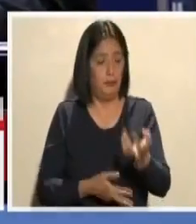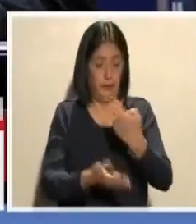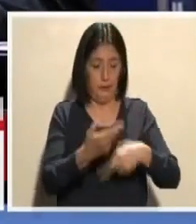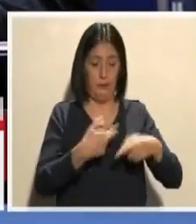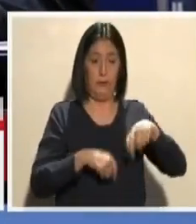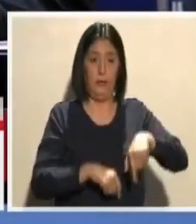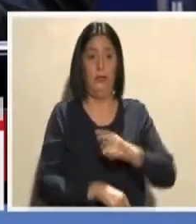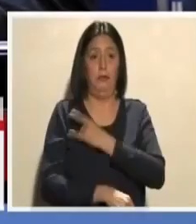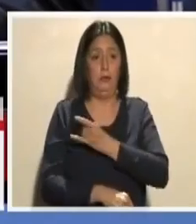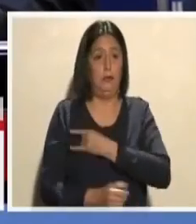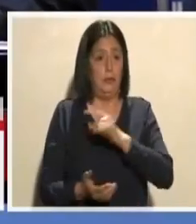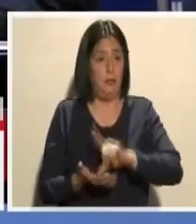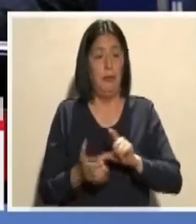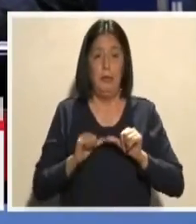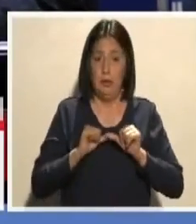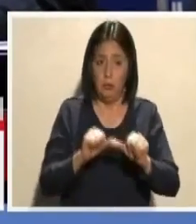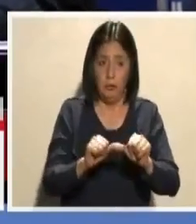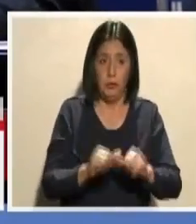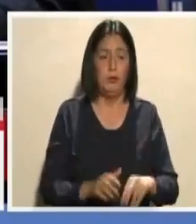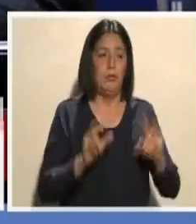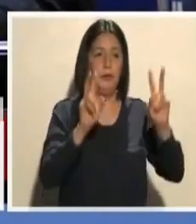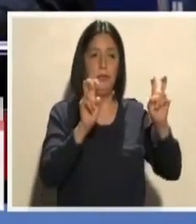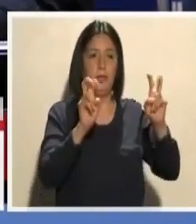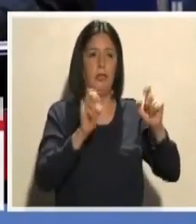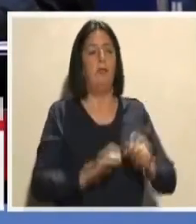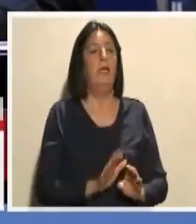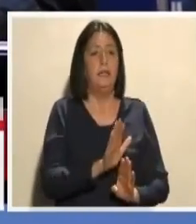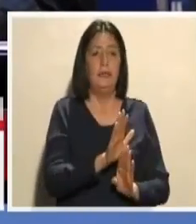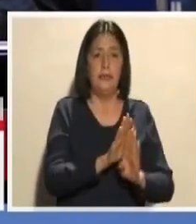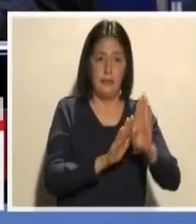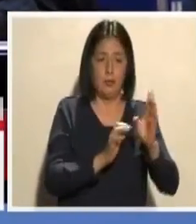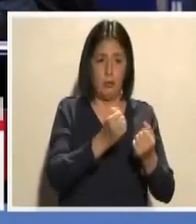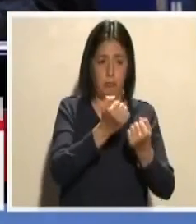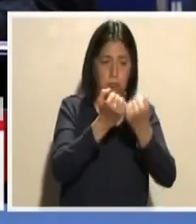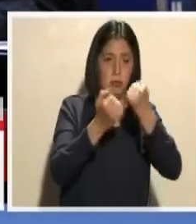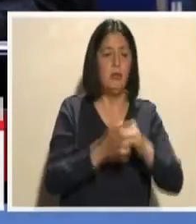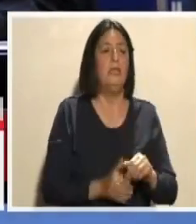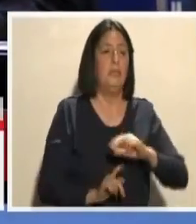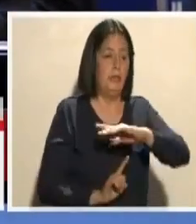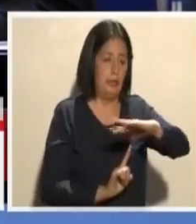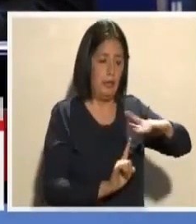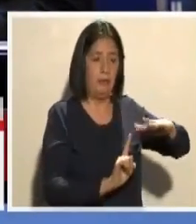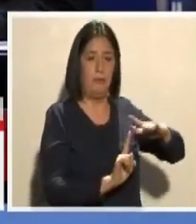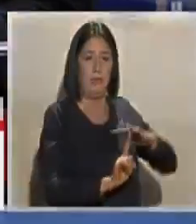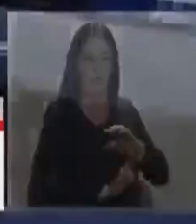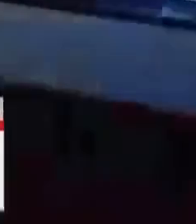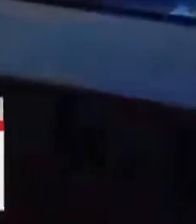para continuar con el bloque Desarrollo Sostenible y Gestión Ambiental. Regresamos.